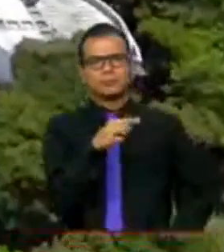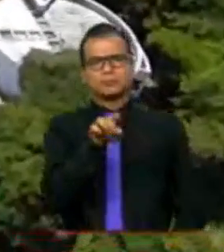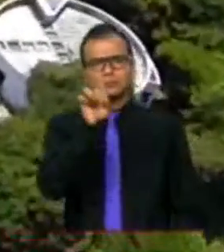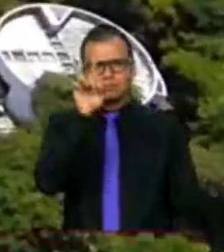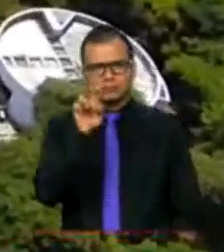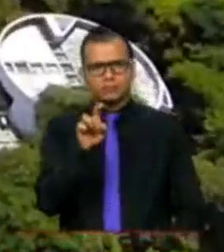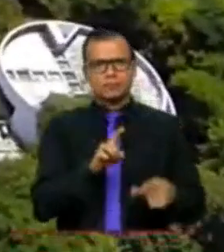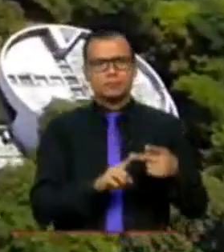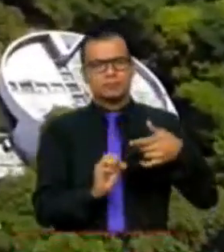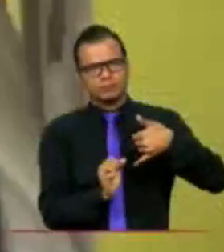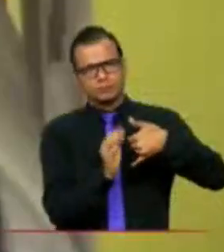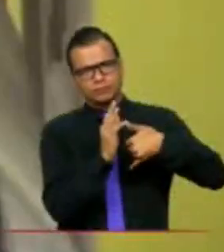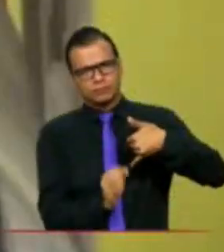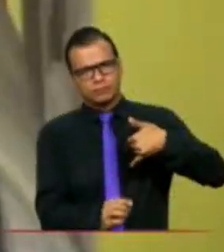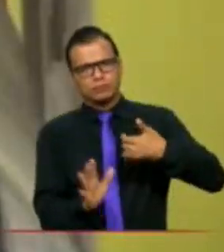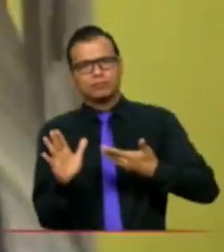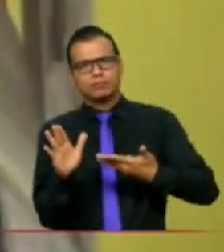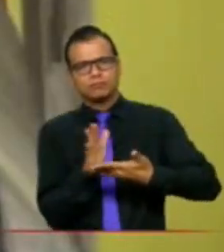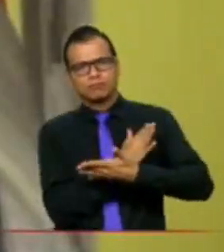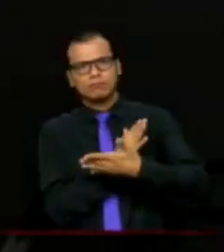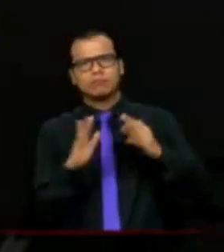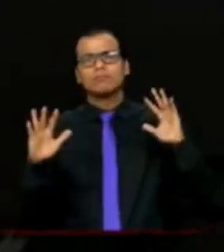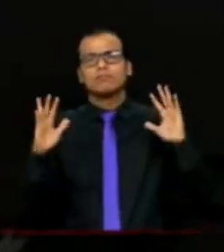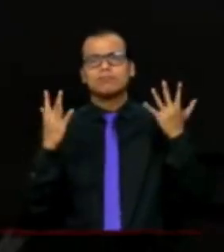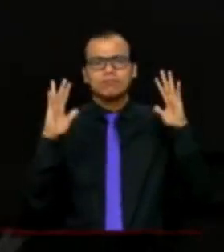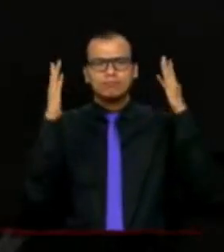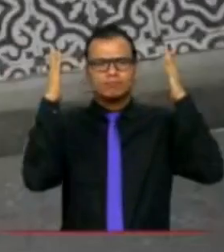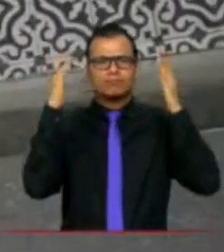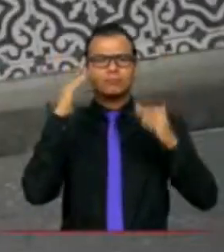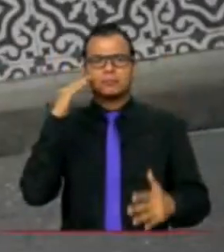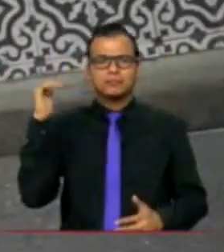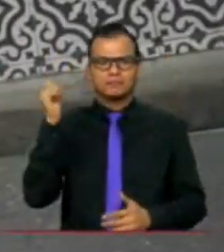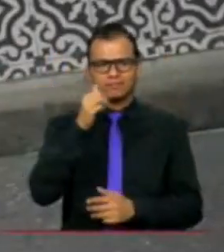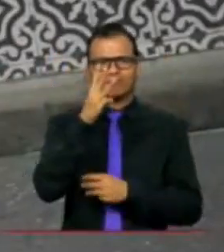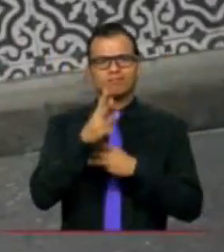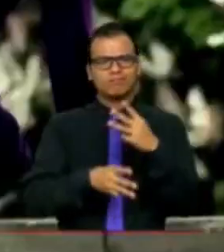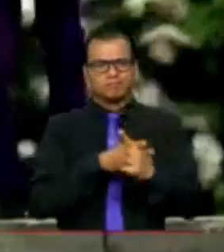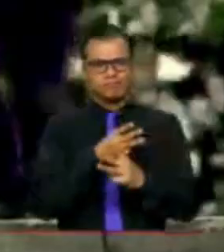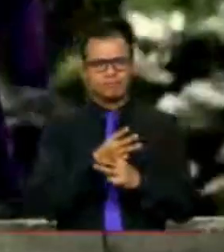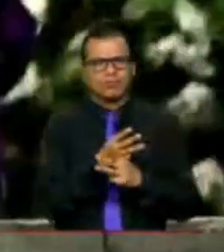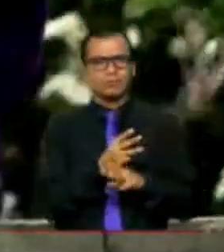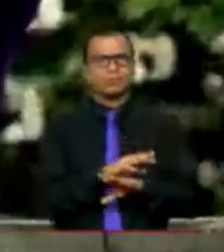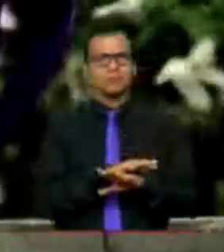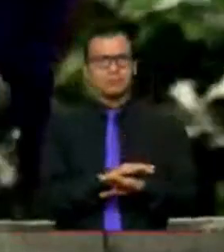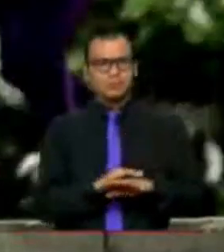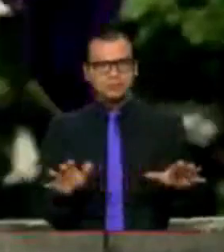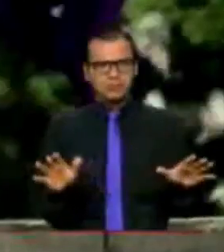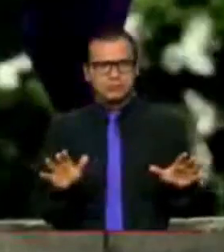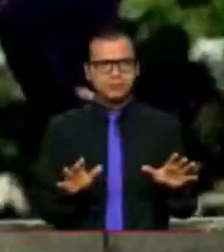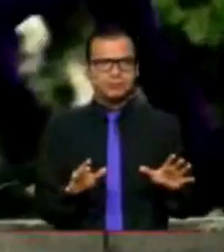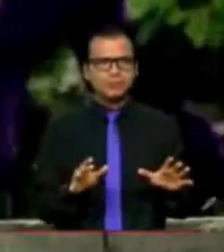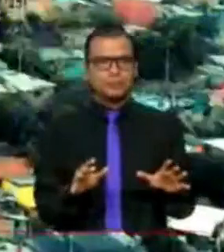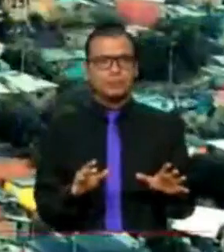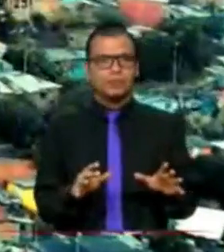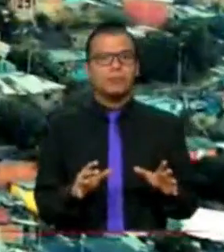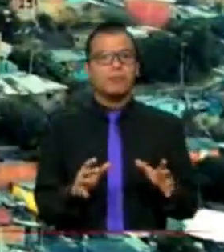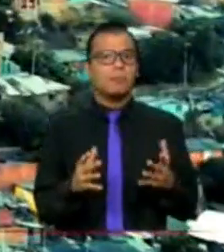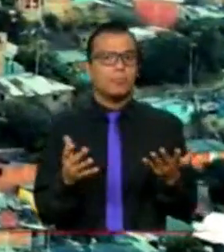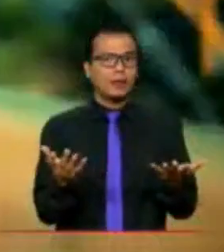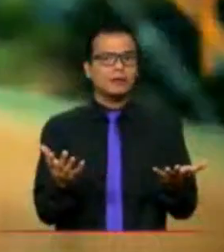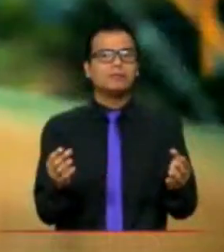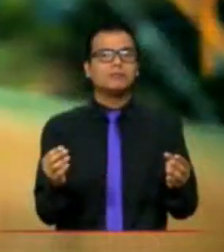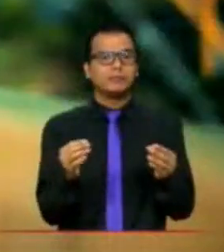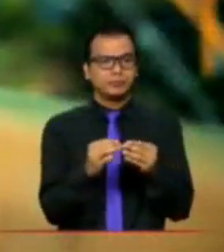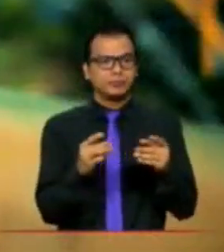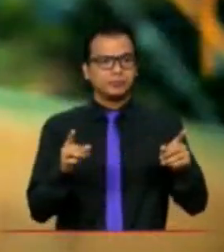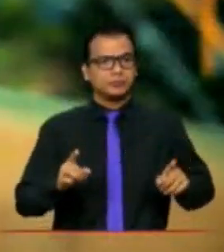ahorita el petróleo, se viene el mundial femenino, entonces pues espera también una dinámica en ocupación hotelera importante, en una